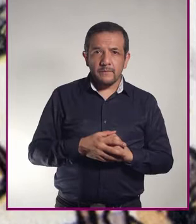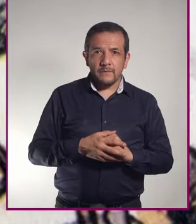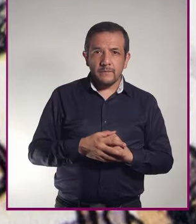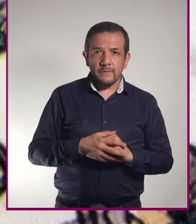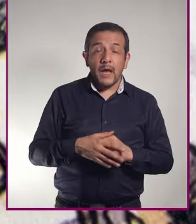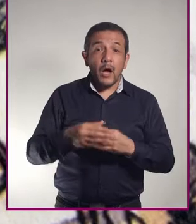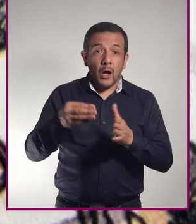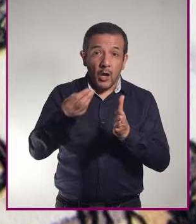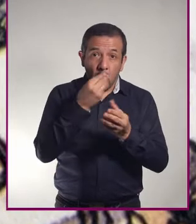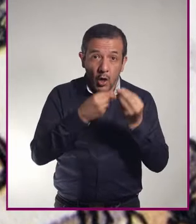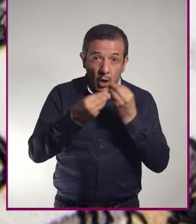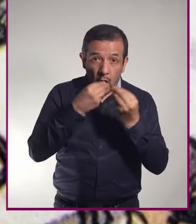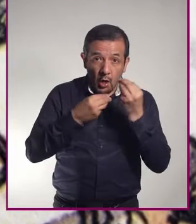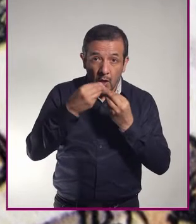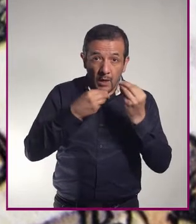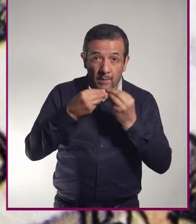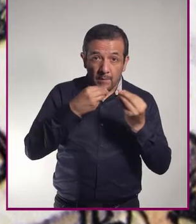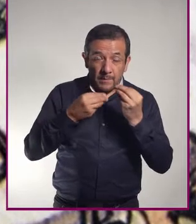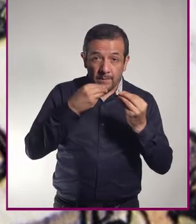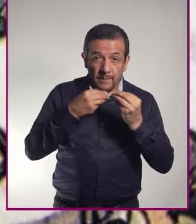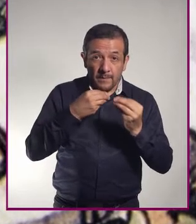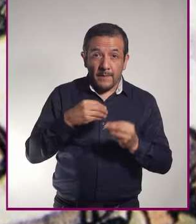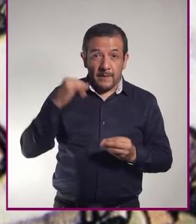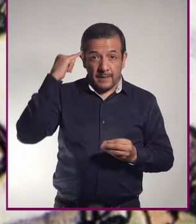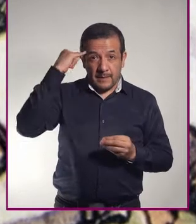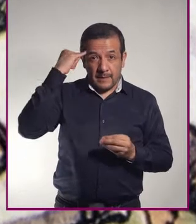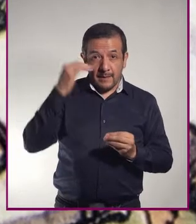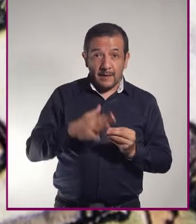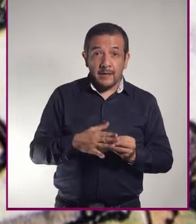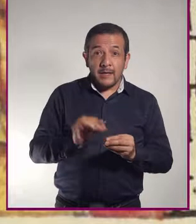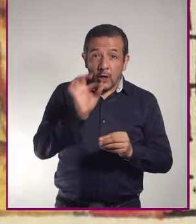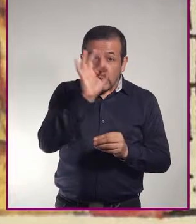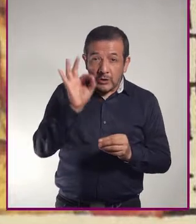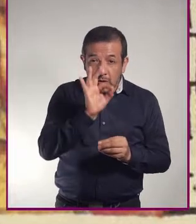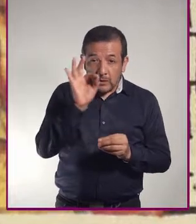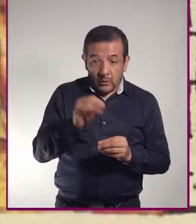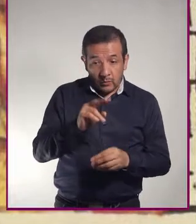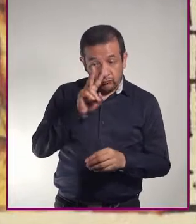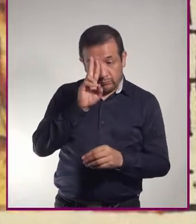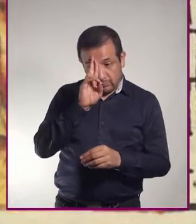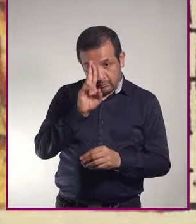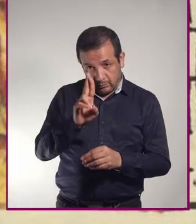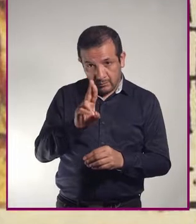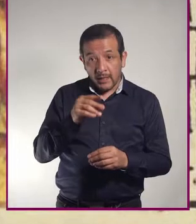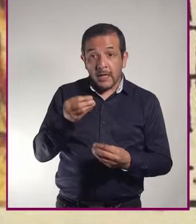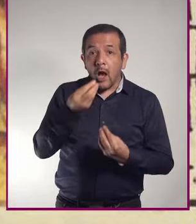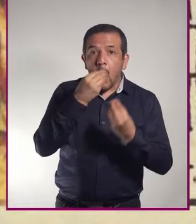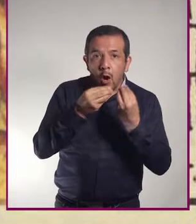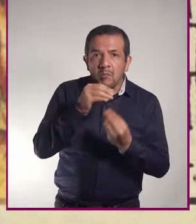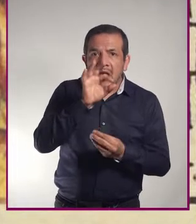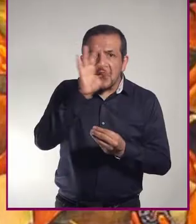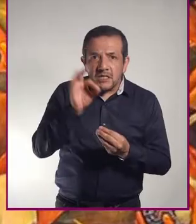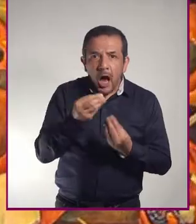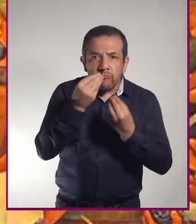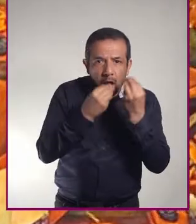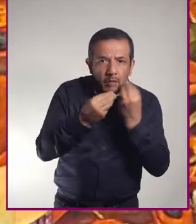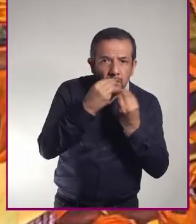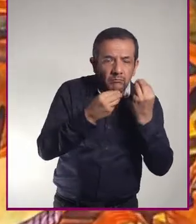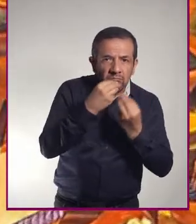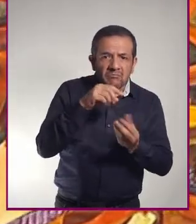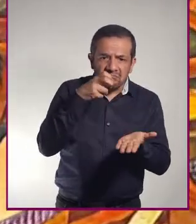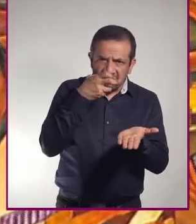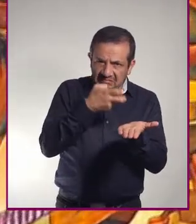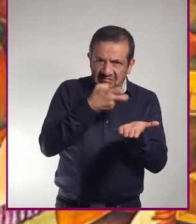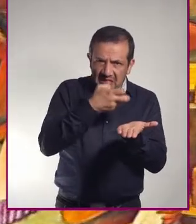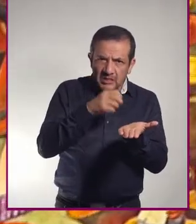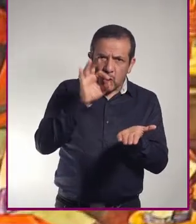En la comida prehispánica, los insectos fueron altamente valorados. Se consumían de manera cotidiana. Es un alimento